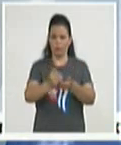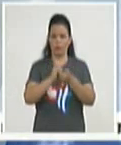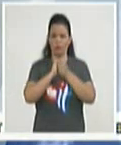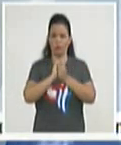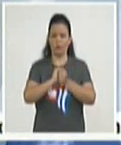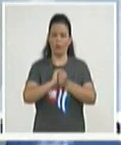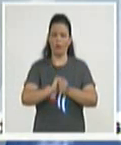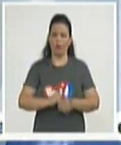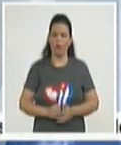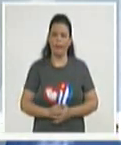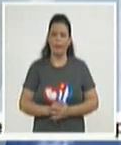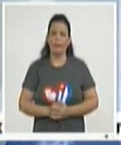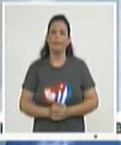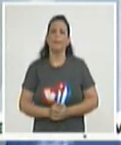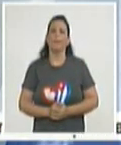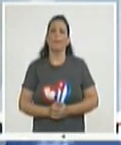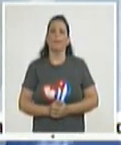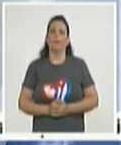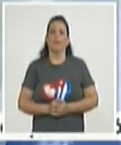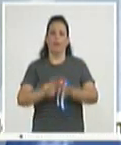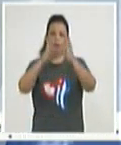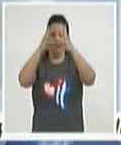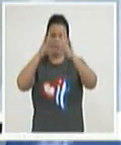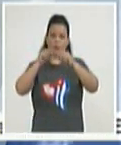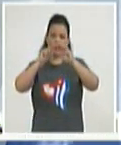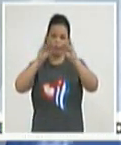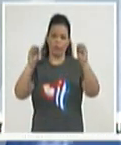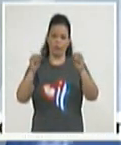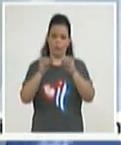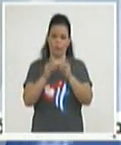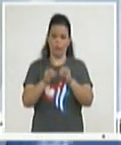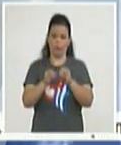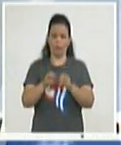amistades informados en el día de hoy, se acumulan